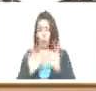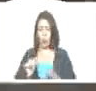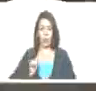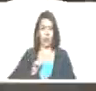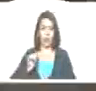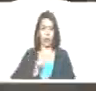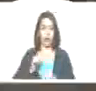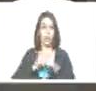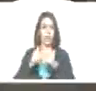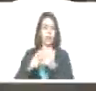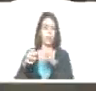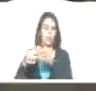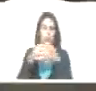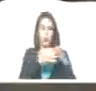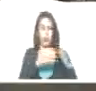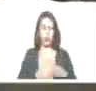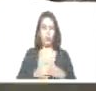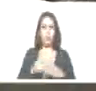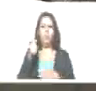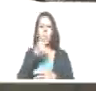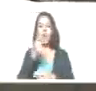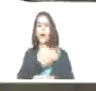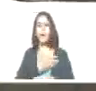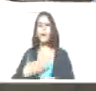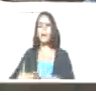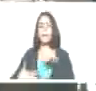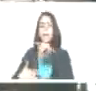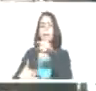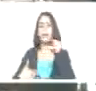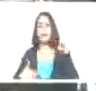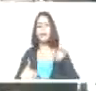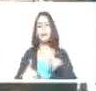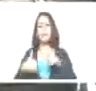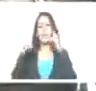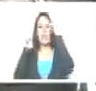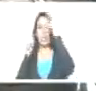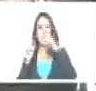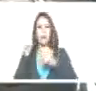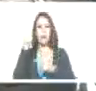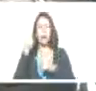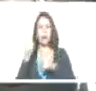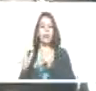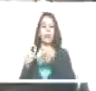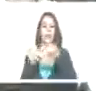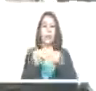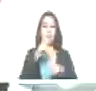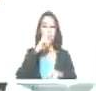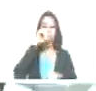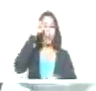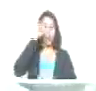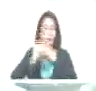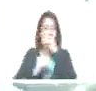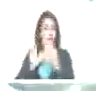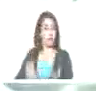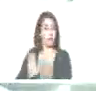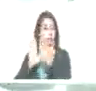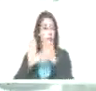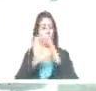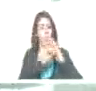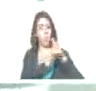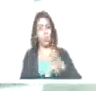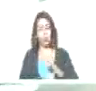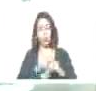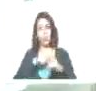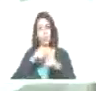partes. Búsquenme un presidente, además de Hugo Chávez y de Nicolás Maduro, que haya enfrentado la corrupción de la manera